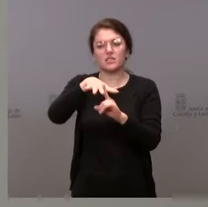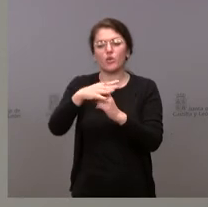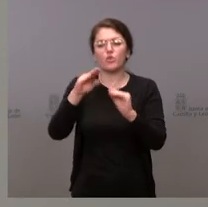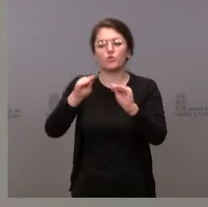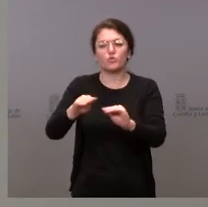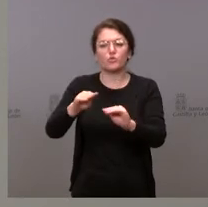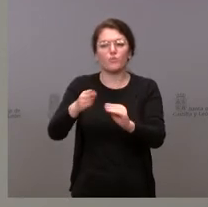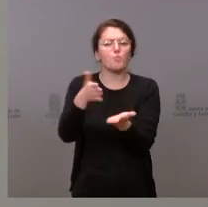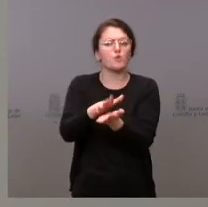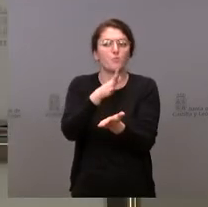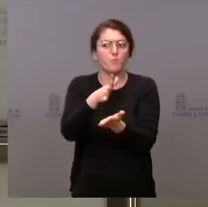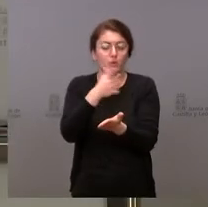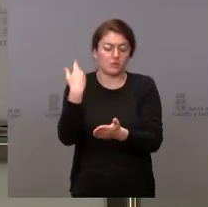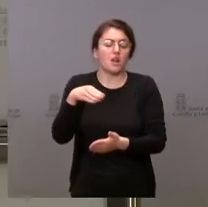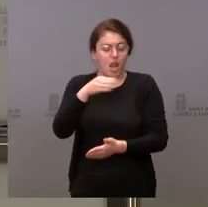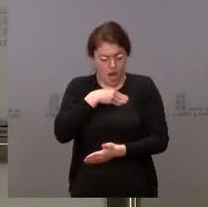lamentamos profundamente